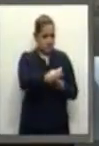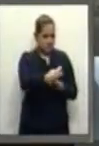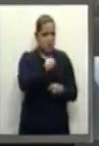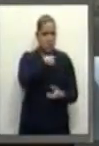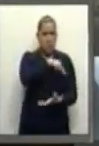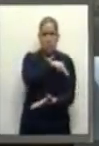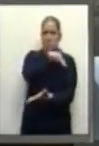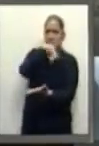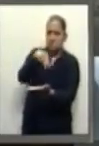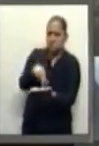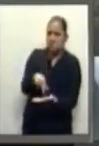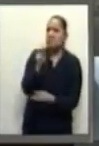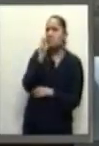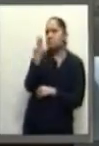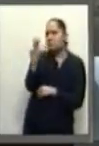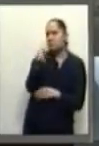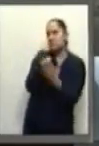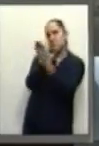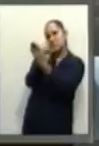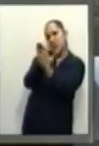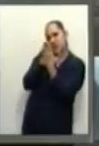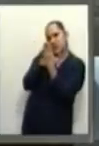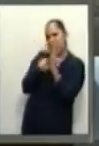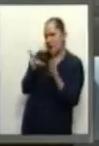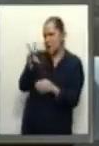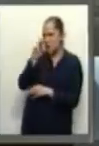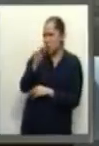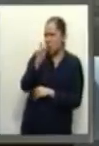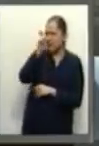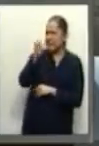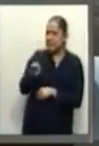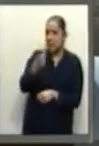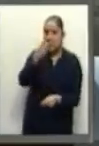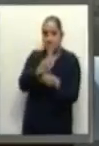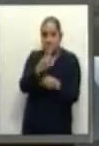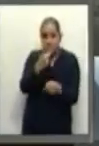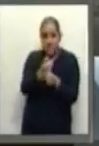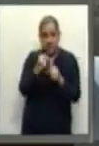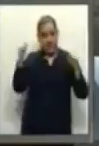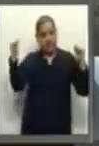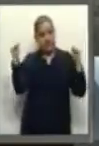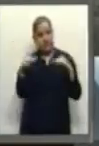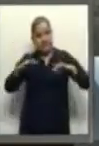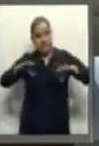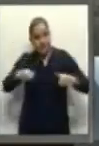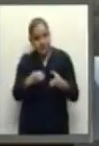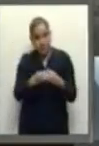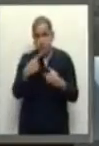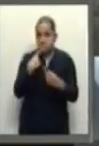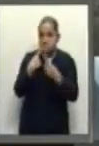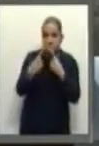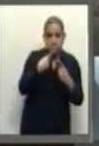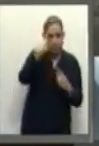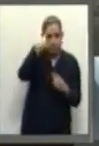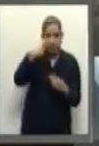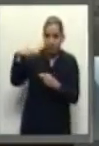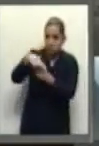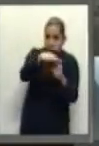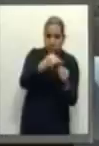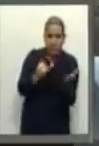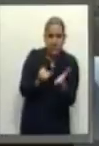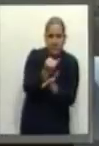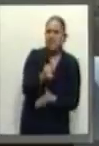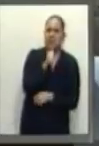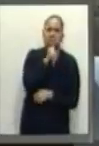el valor de ser la primera sesión de dictamen Así es que que con esa tranquilidad Yo sí espero que en este